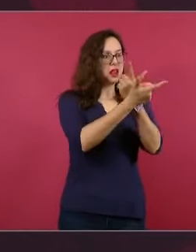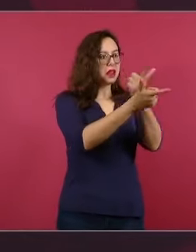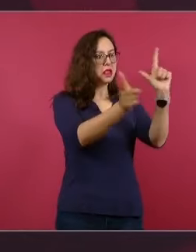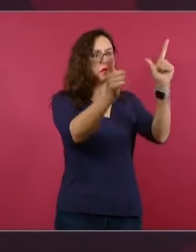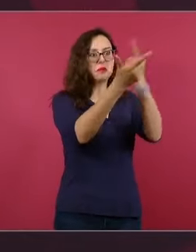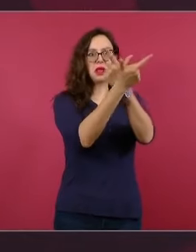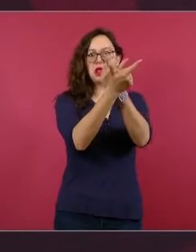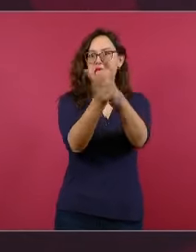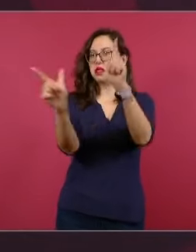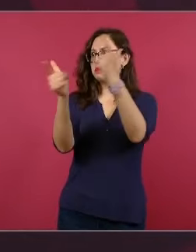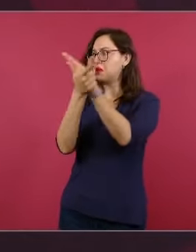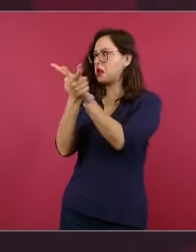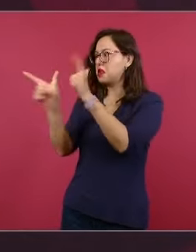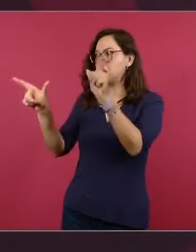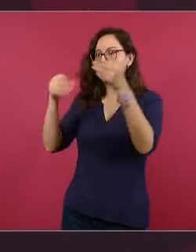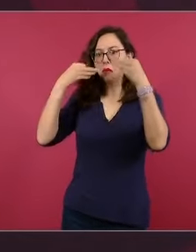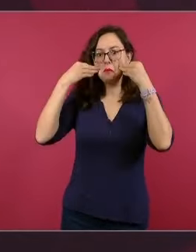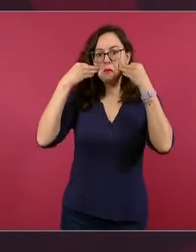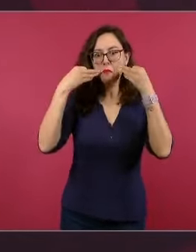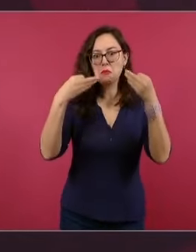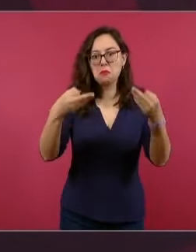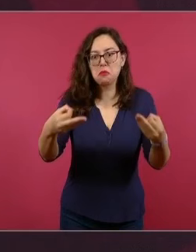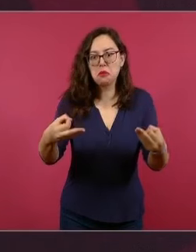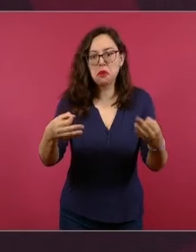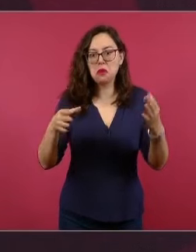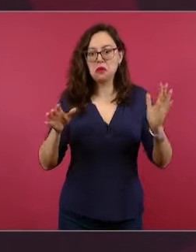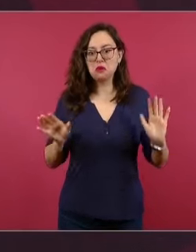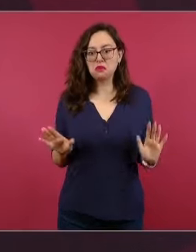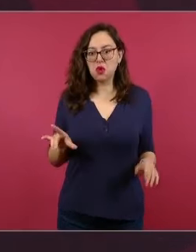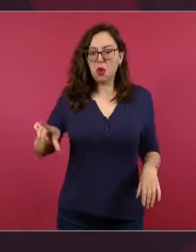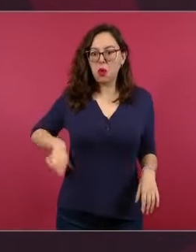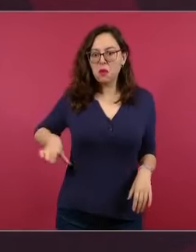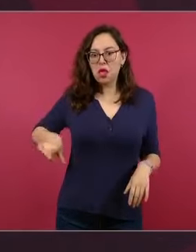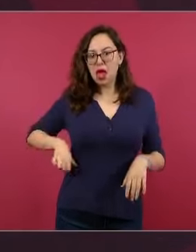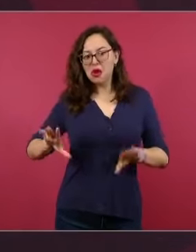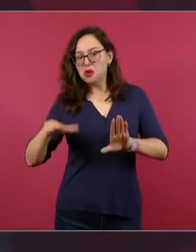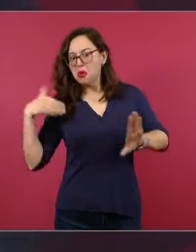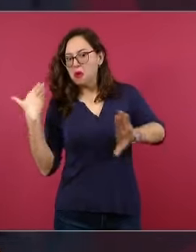libertades que no hay represión